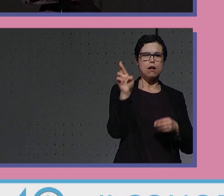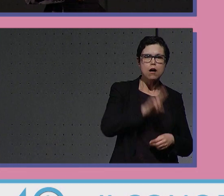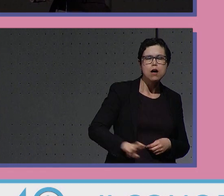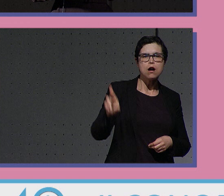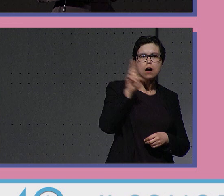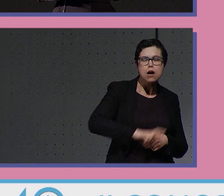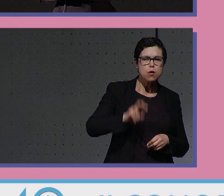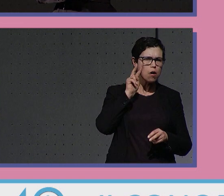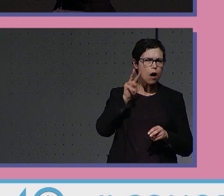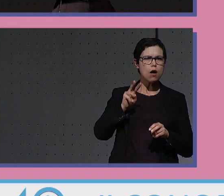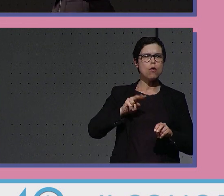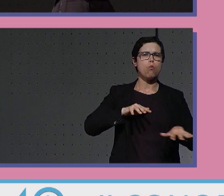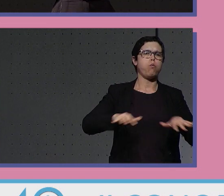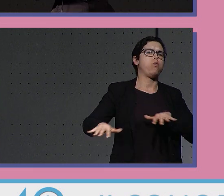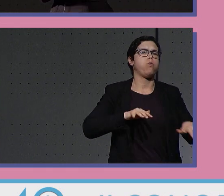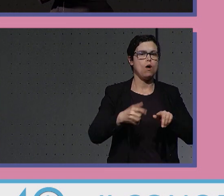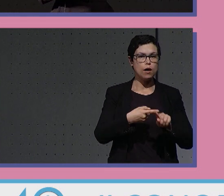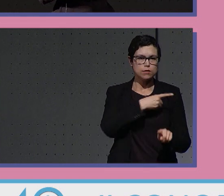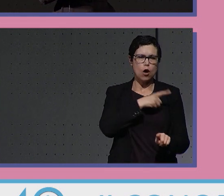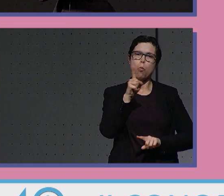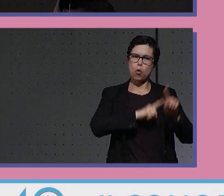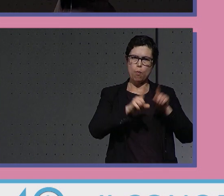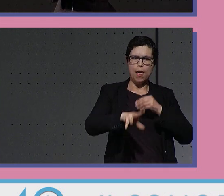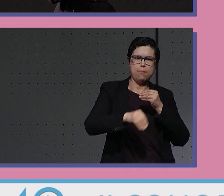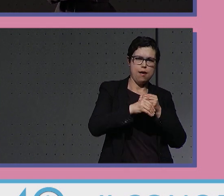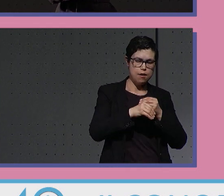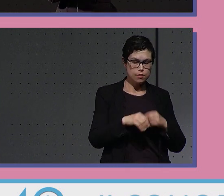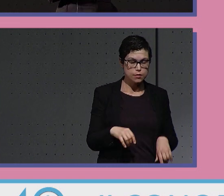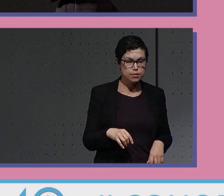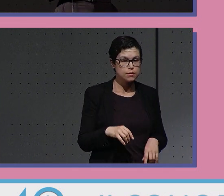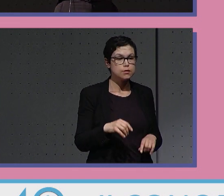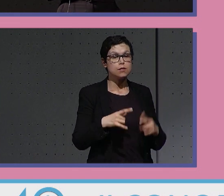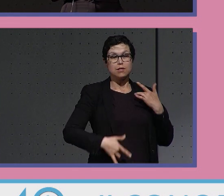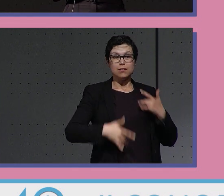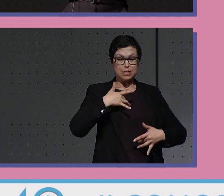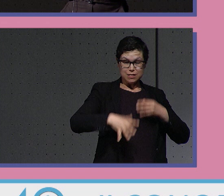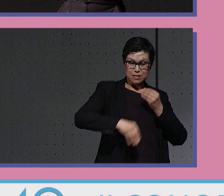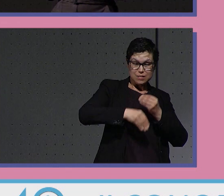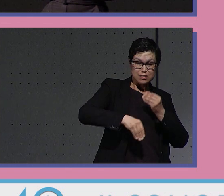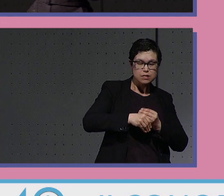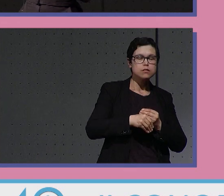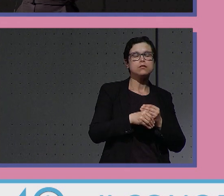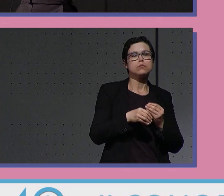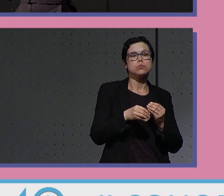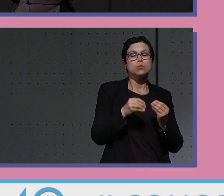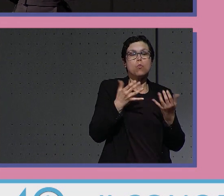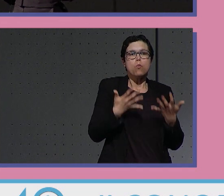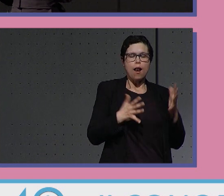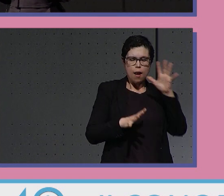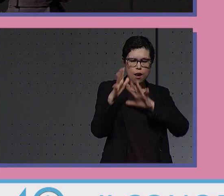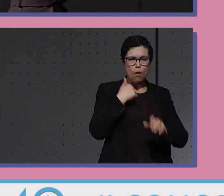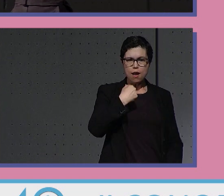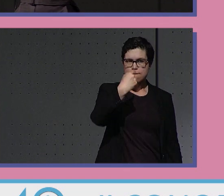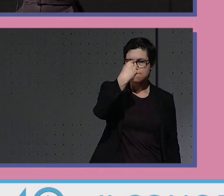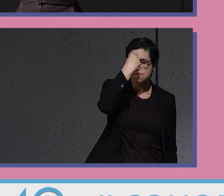hiperactividad y eso es un problema. Un diagnóstico diferencial y una comorbilidad especialmente compleja es la que tiene que ver con lo obsesivo,